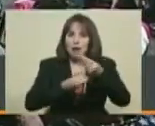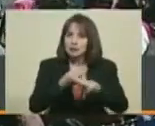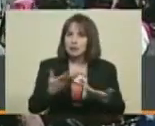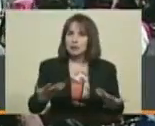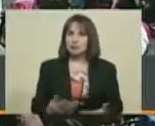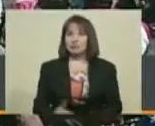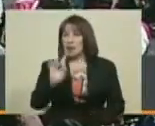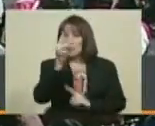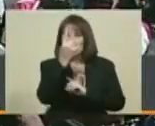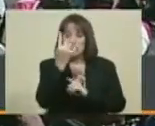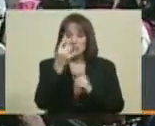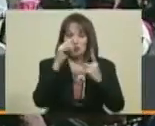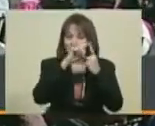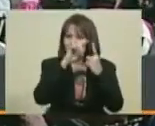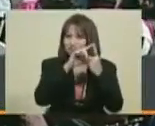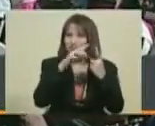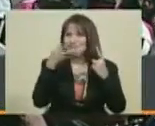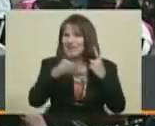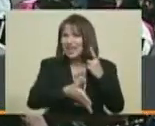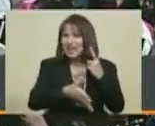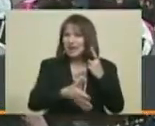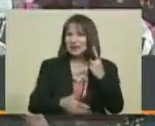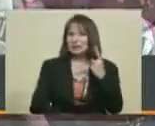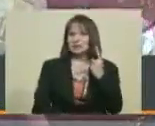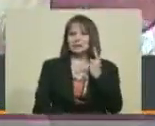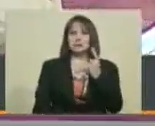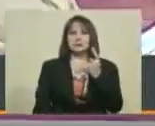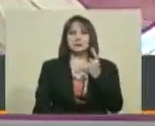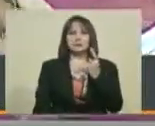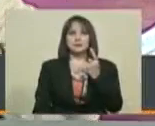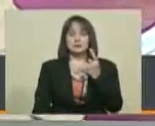Lo primero que hay que establecer, compañeros y compañeras,